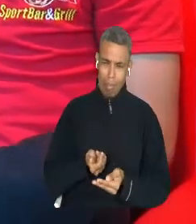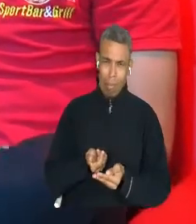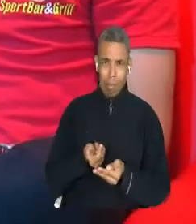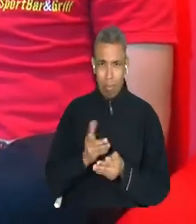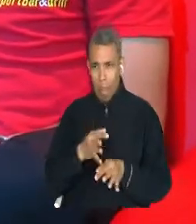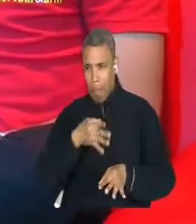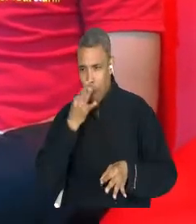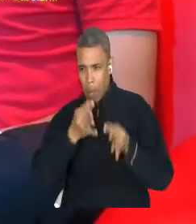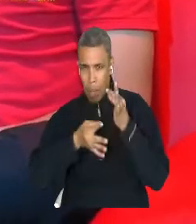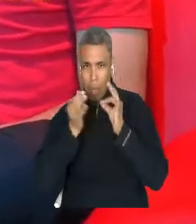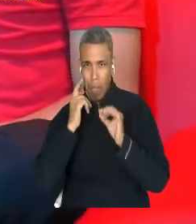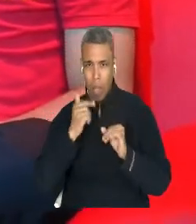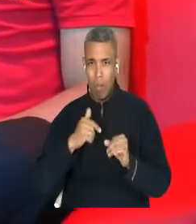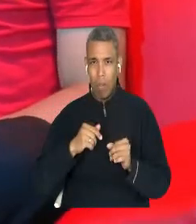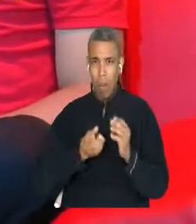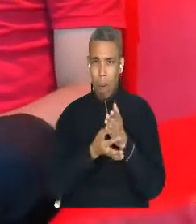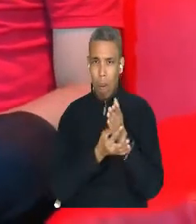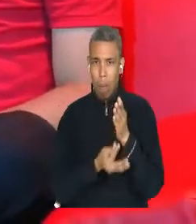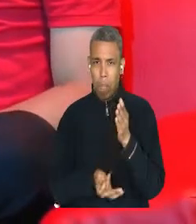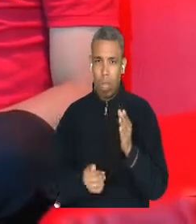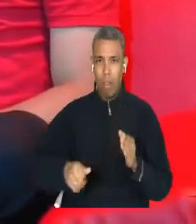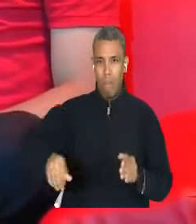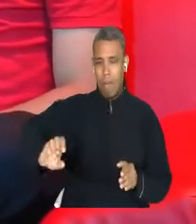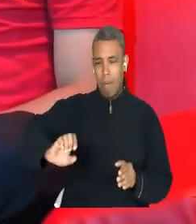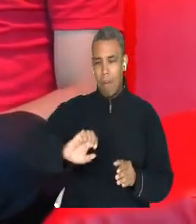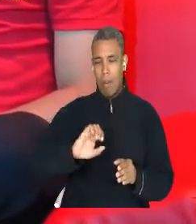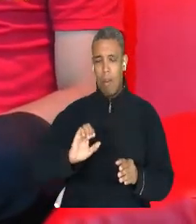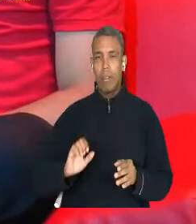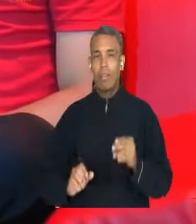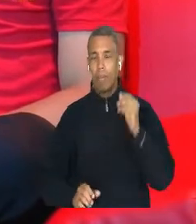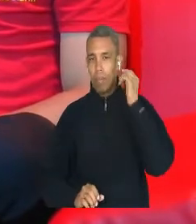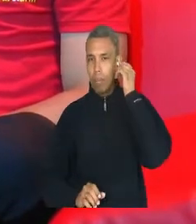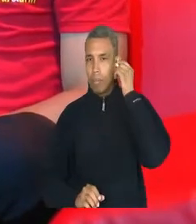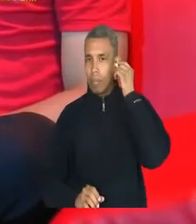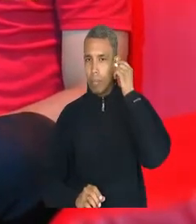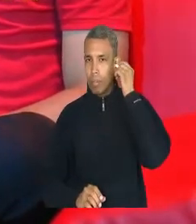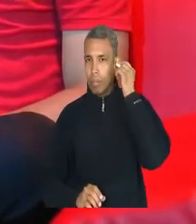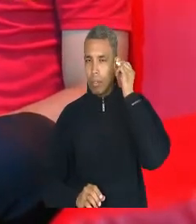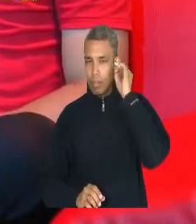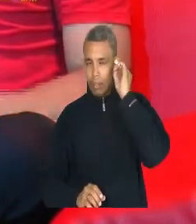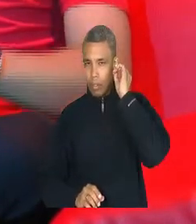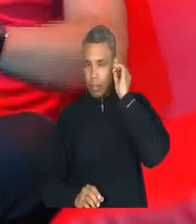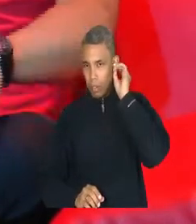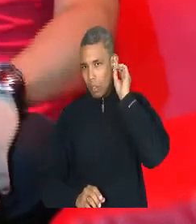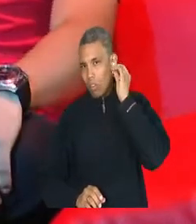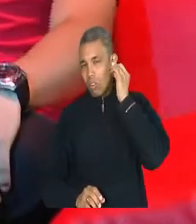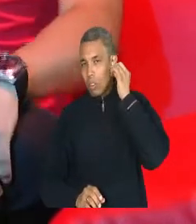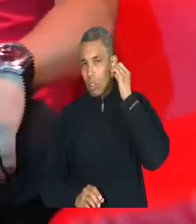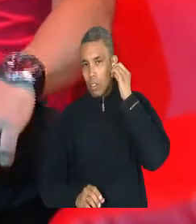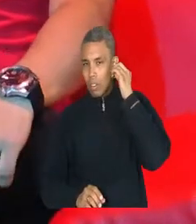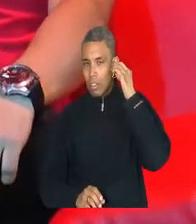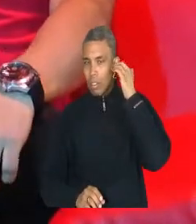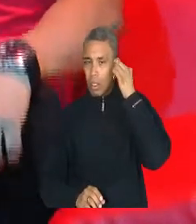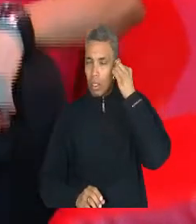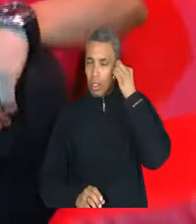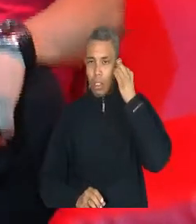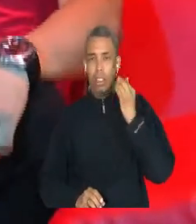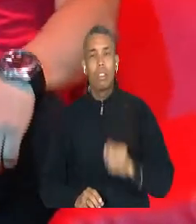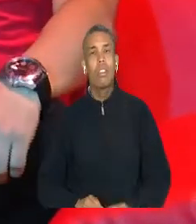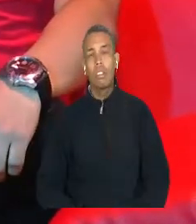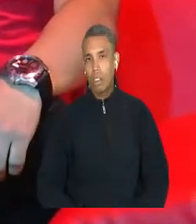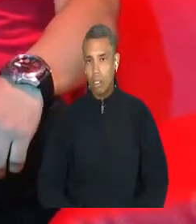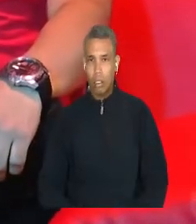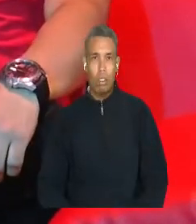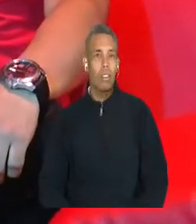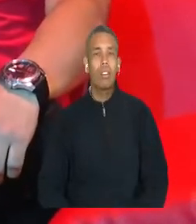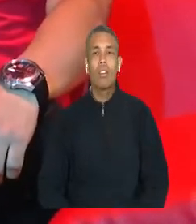puede encontrar, en serio, se puede encontrar de todo acá. Tenemos dos ambientes de rumba en la cervecería, contémosle un poco a nuestros televidentes. Bueno, el ambiente más